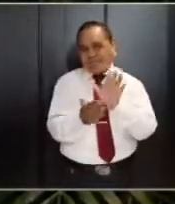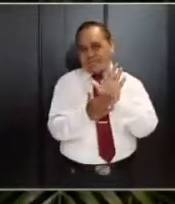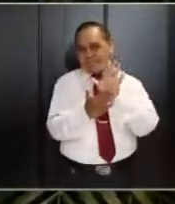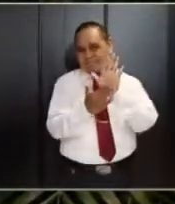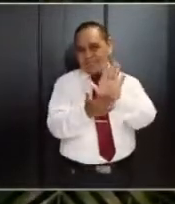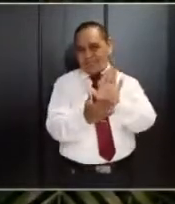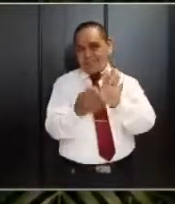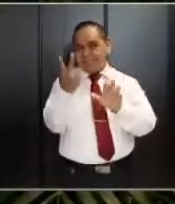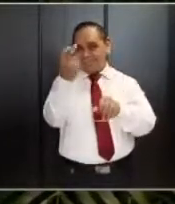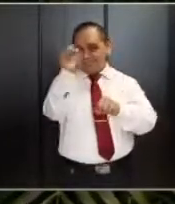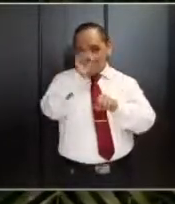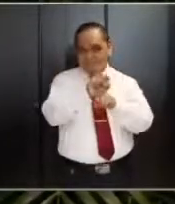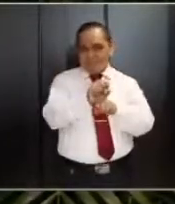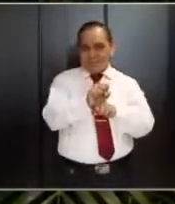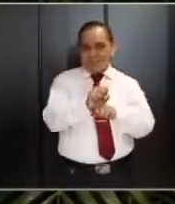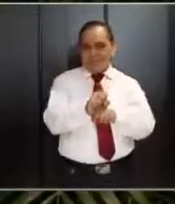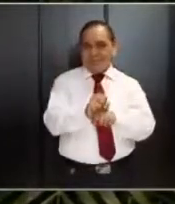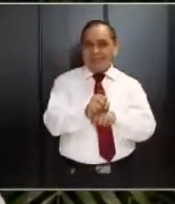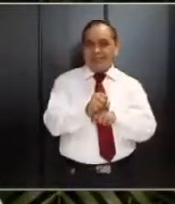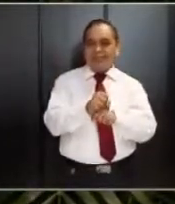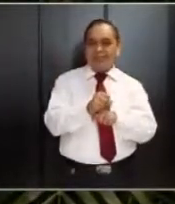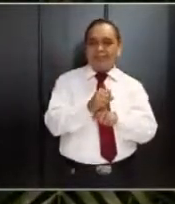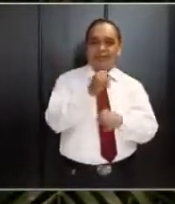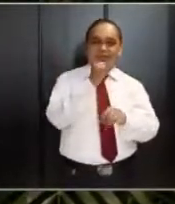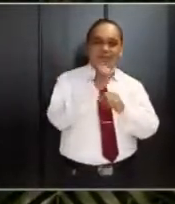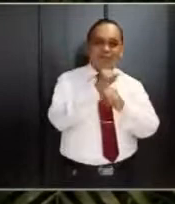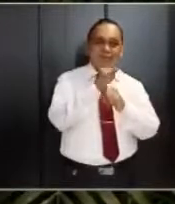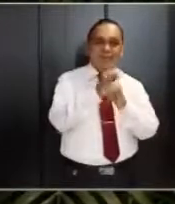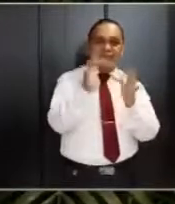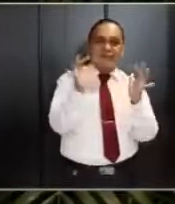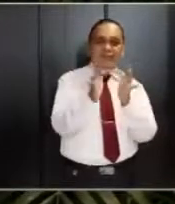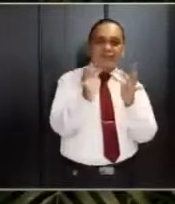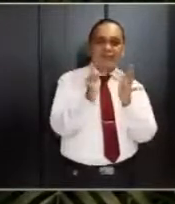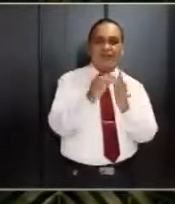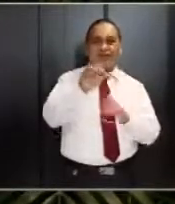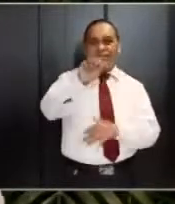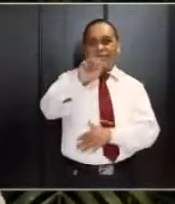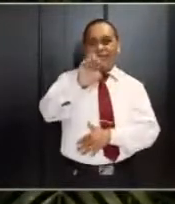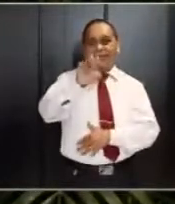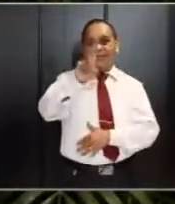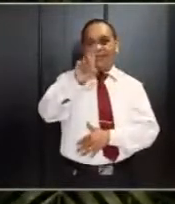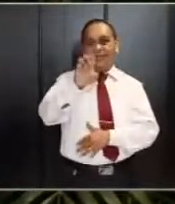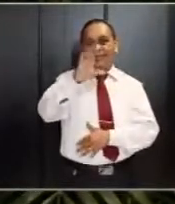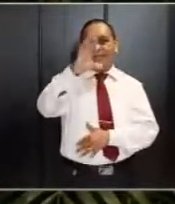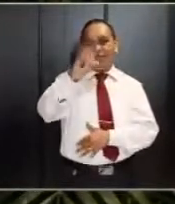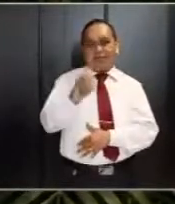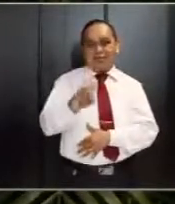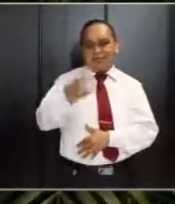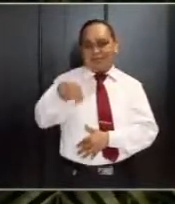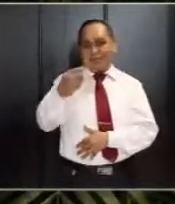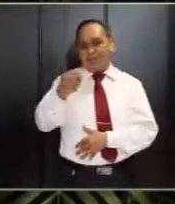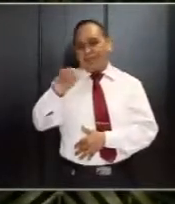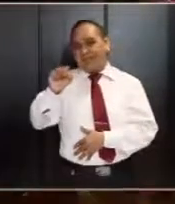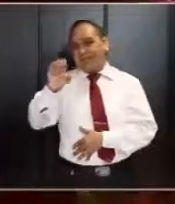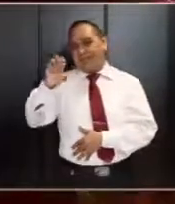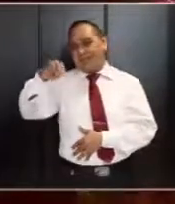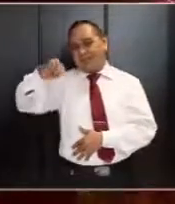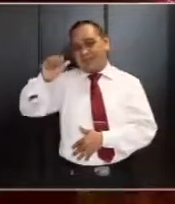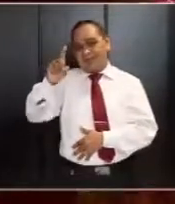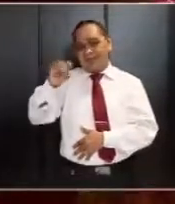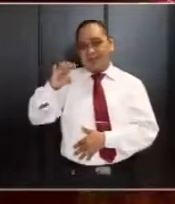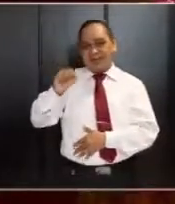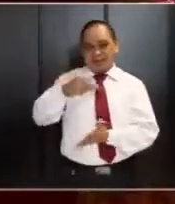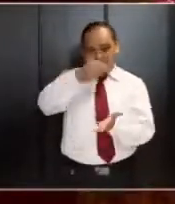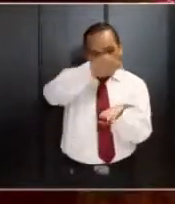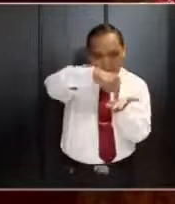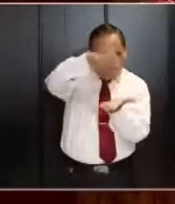la cual pues le estaremos avisando a través de las redes de SEDECO, de la SEMAVICSE y de la Agencia de Energía. Perfecto, para firmar el convenio,